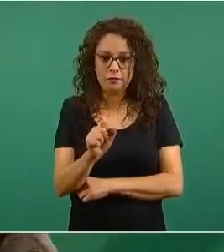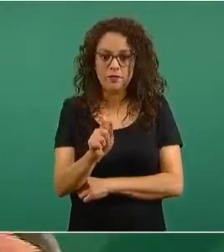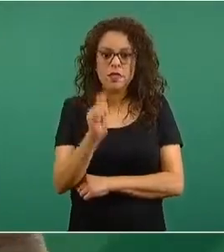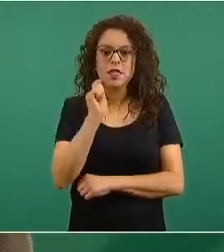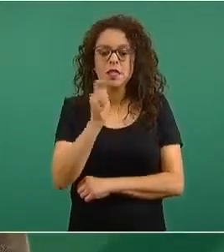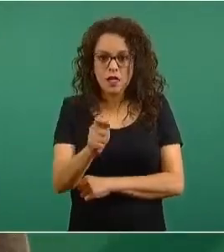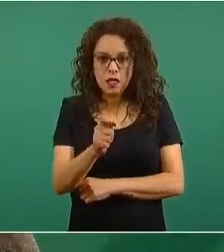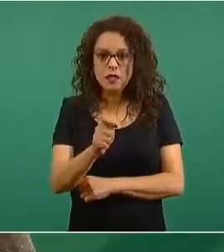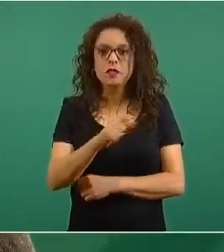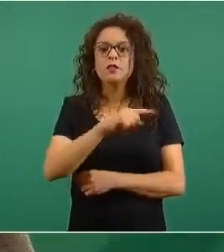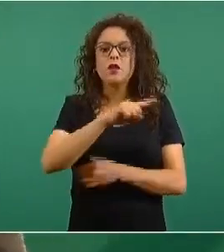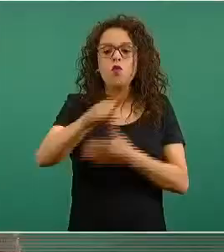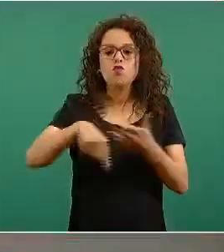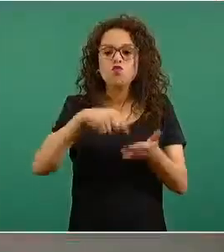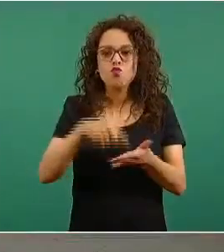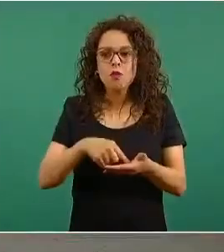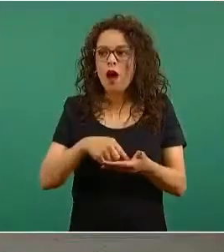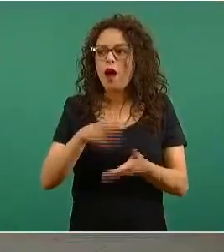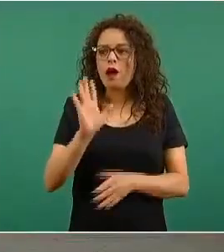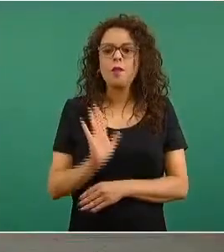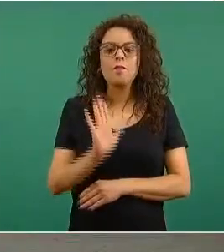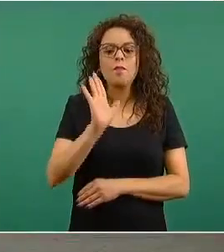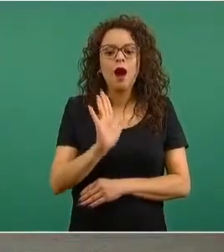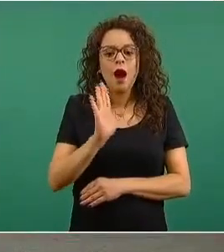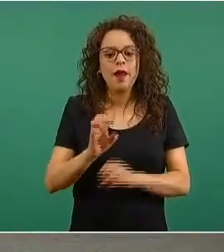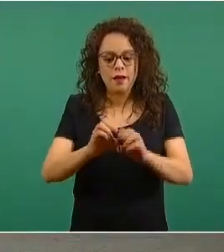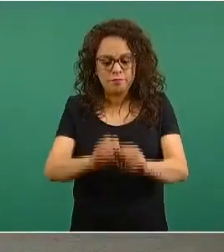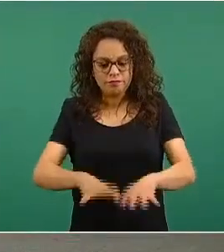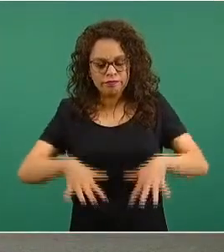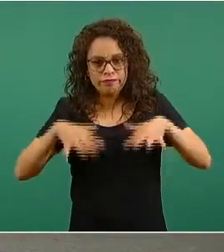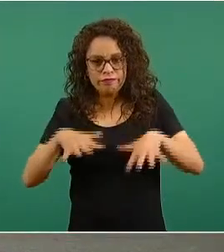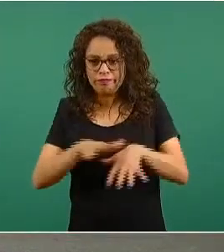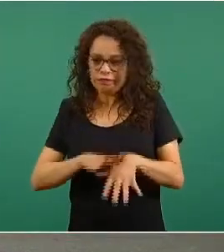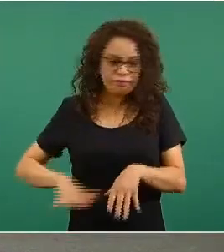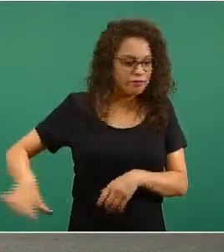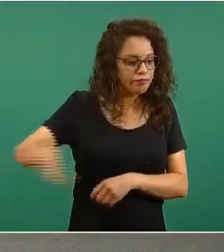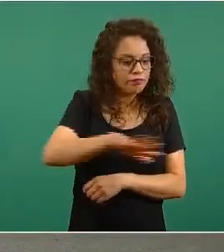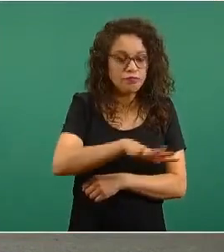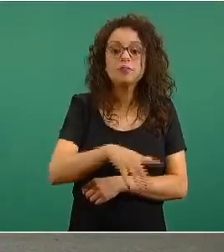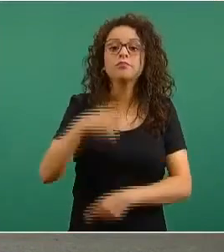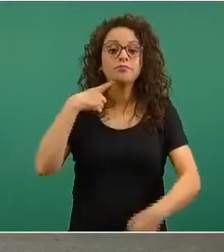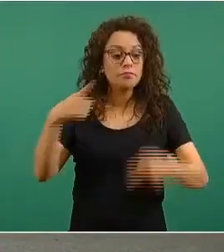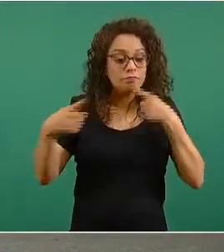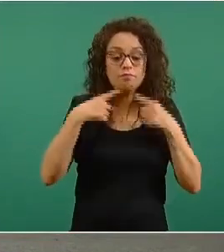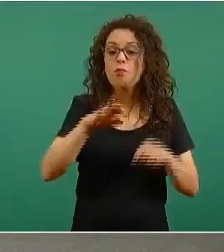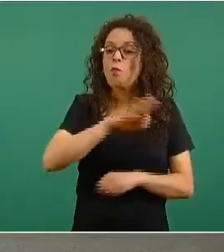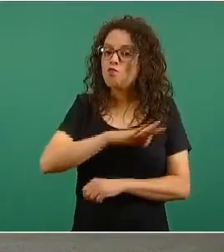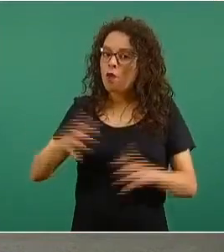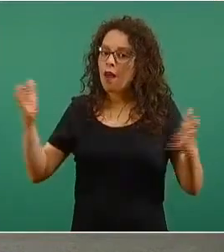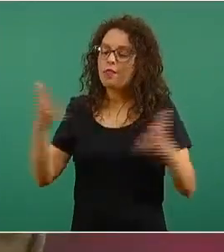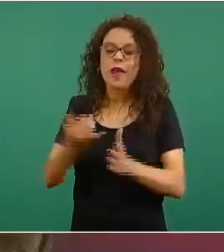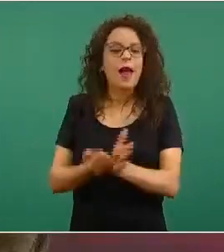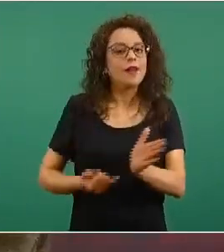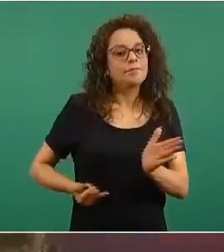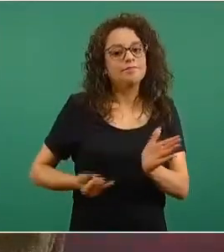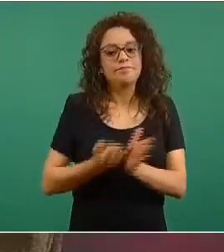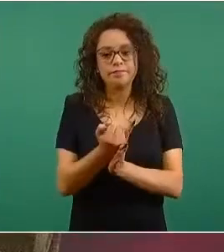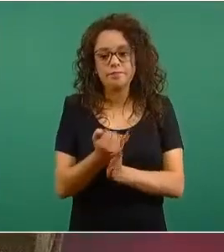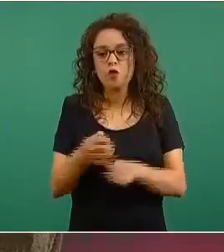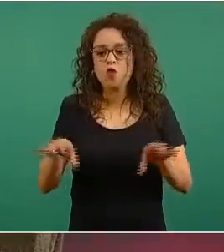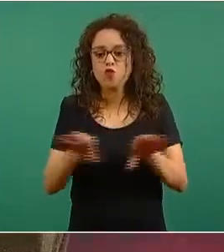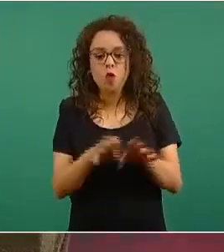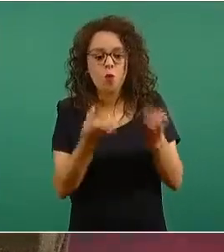son asambleas populares que permiten la toma de decisiones y la vinculación